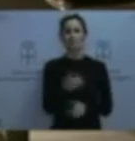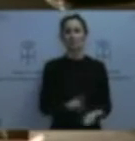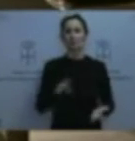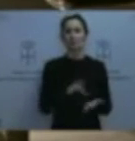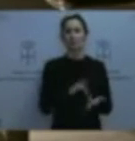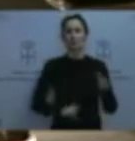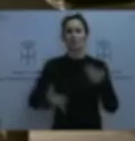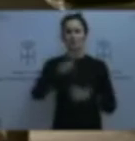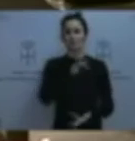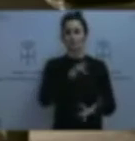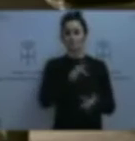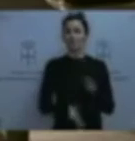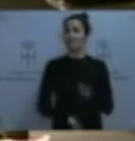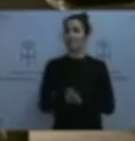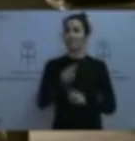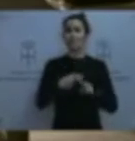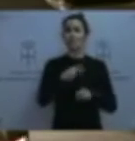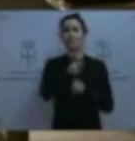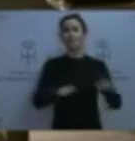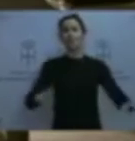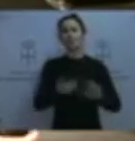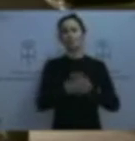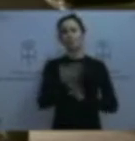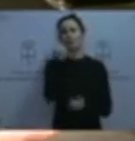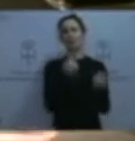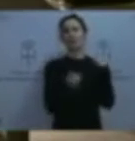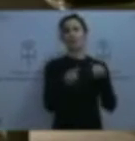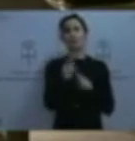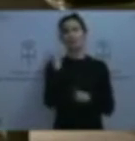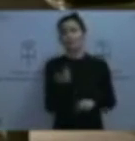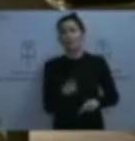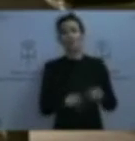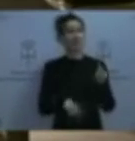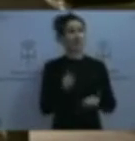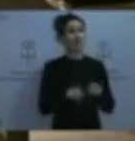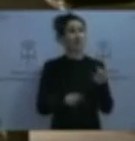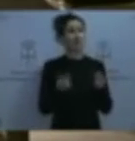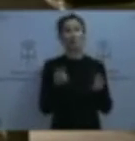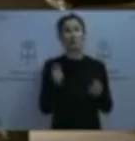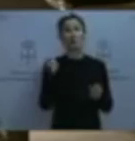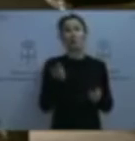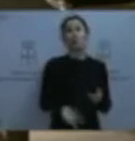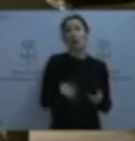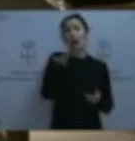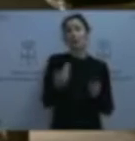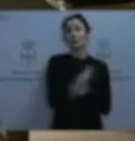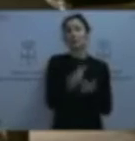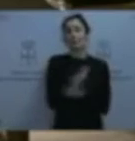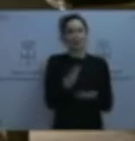sigue habiendo políticos que hablan de la economía como si fuese de la meteorología, que cuando nos hablan de la subida del precio de la luz nos la explican por